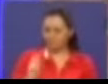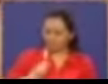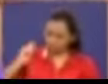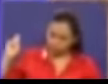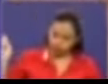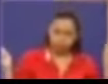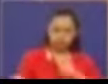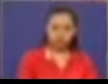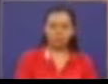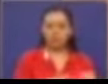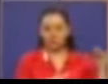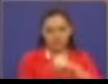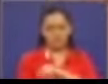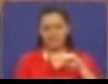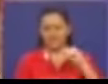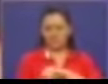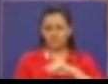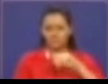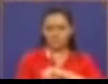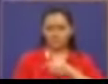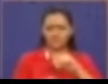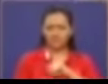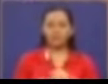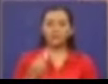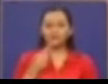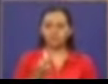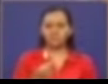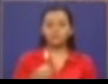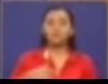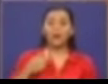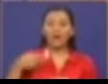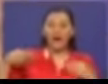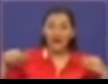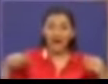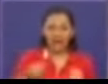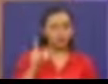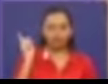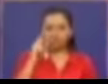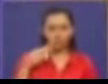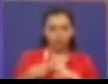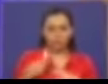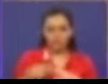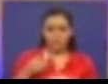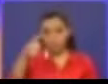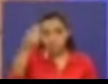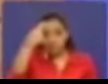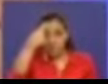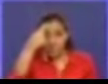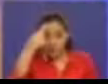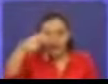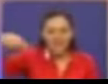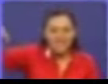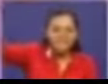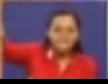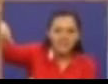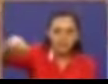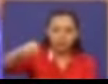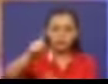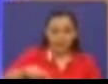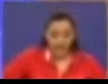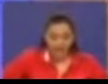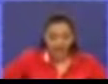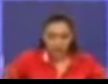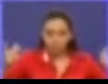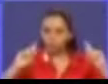tenemos alto gasto público, tenemos alta inversión pública y eso es extremadamente bueno porque va a cambiar